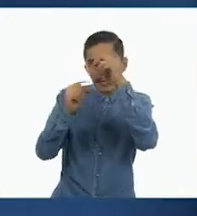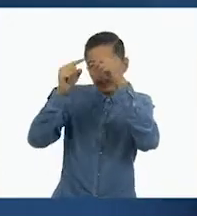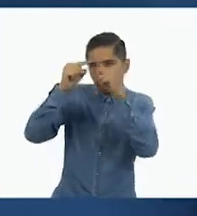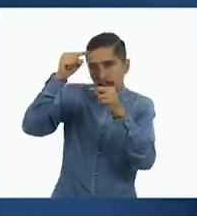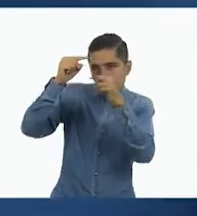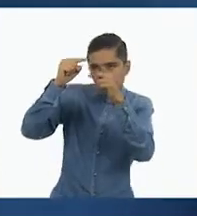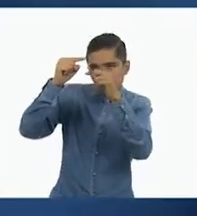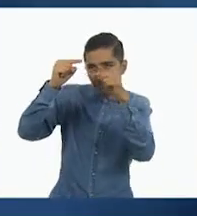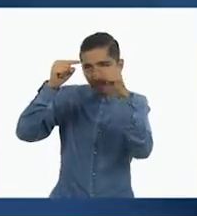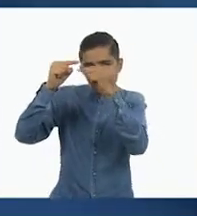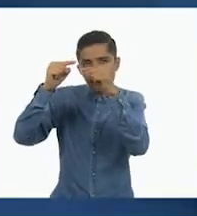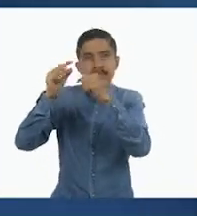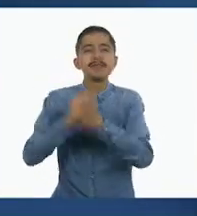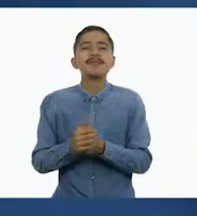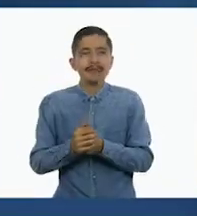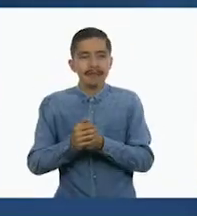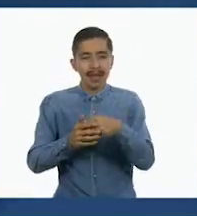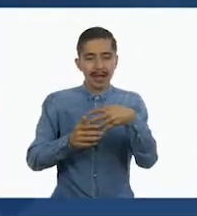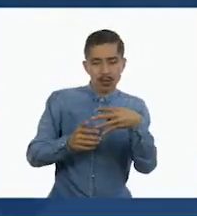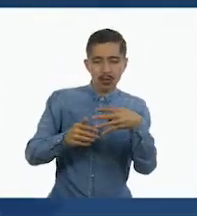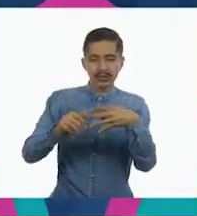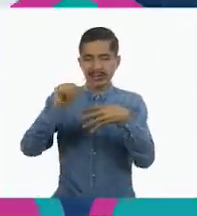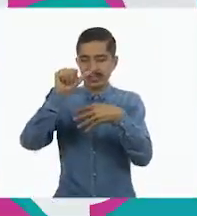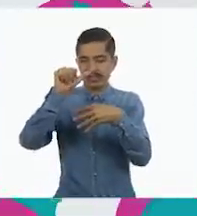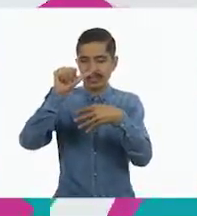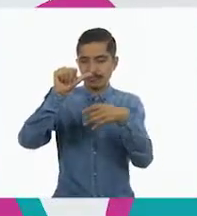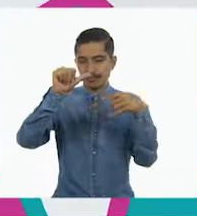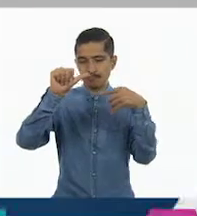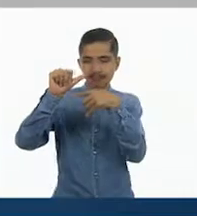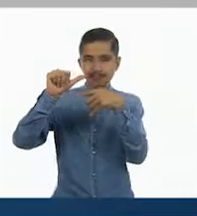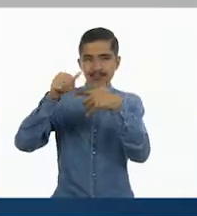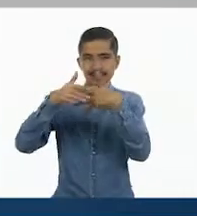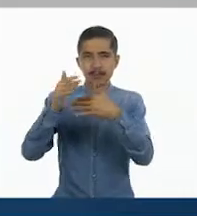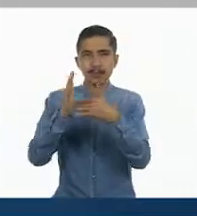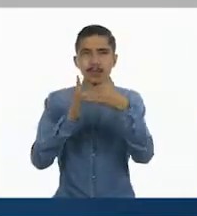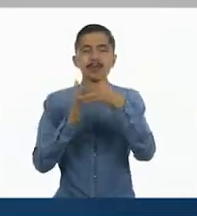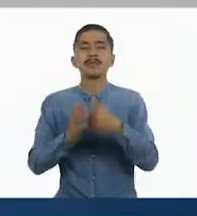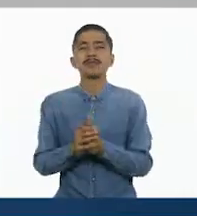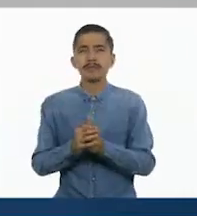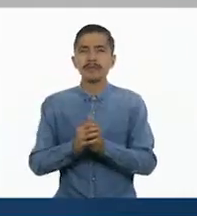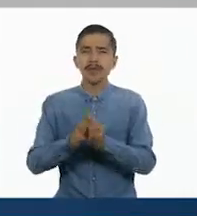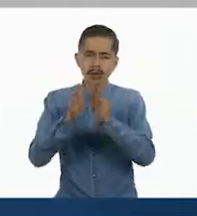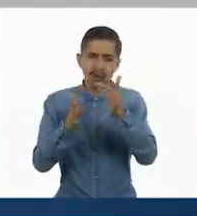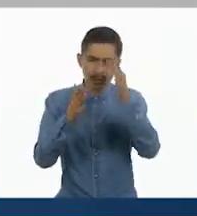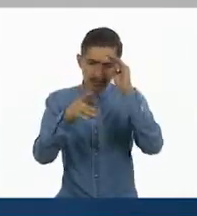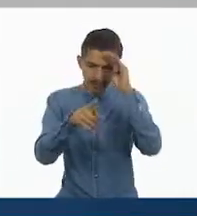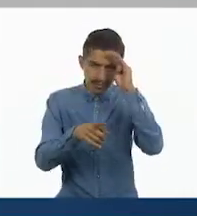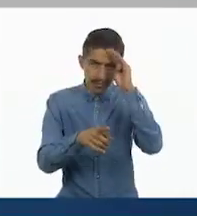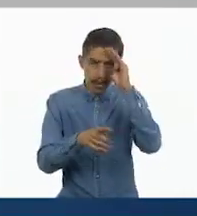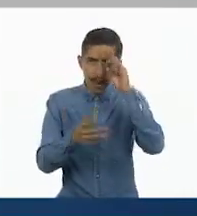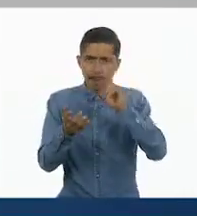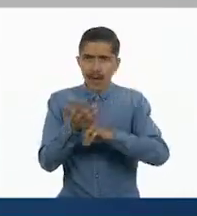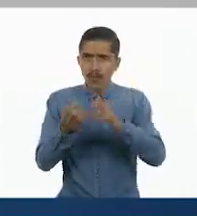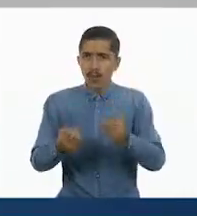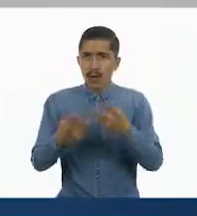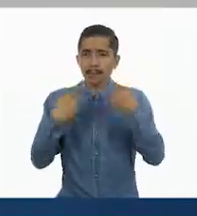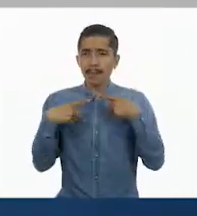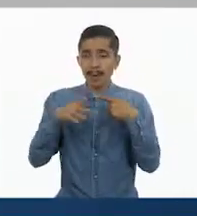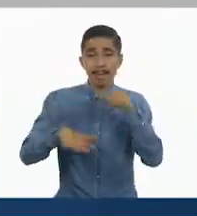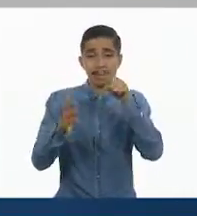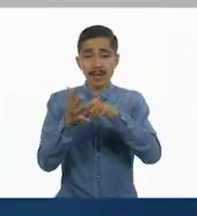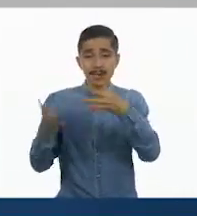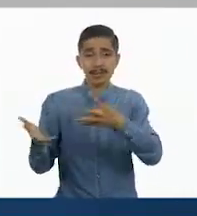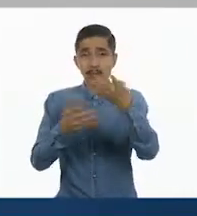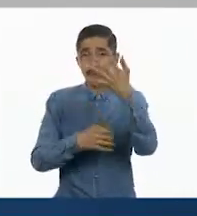No están números pares, entre el 14 y el 16. Sí. Pero ahora vamos a pensar el valor de la población de